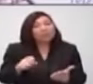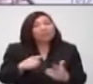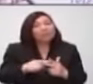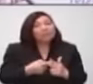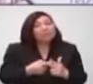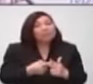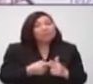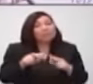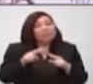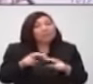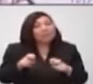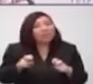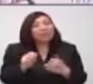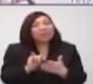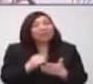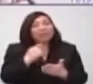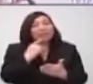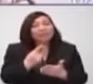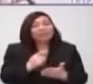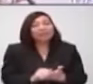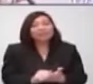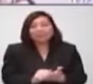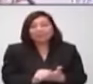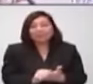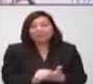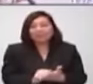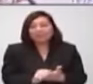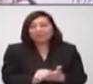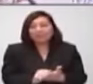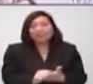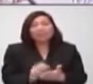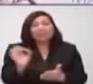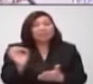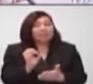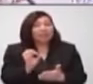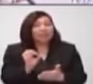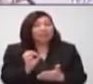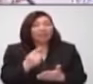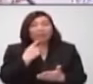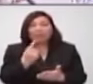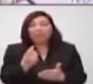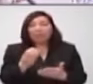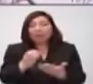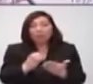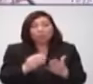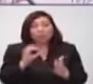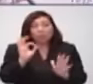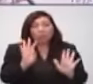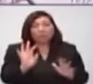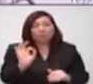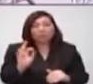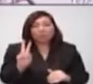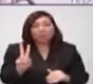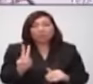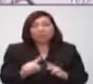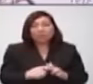inicio de la explotación, que dice textualmente, señor presidente, sin perjuicio de lo señalado en la cláusula 9.2 de la